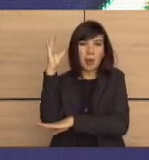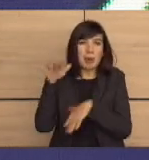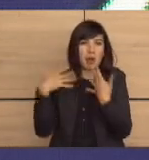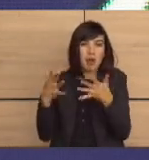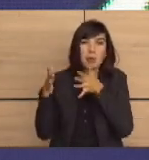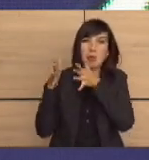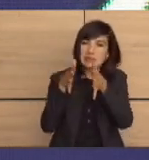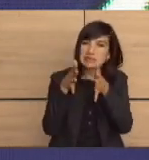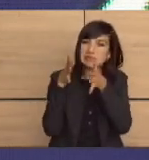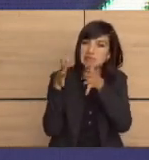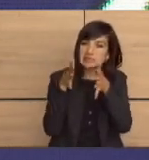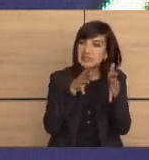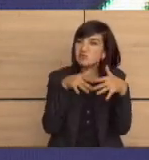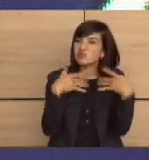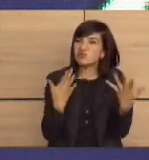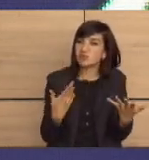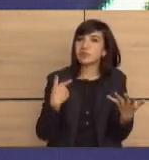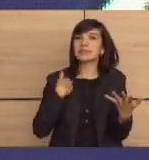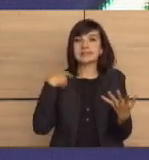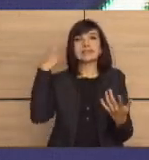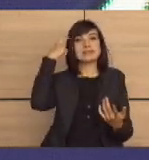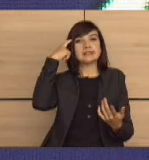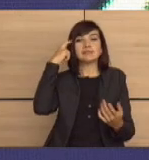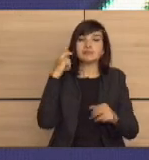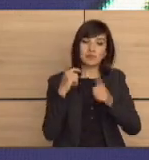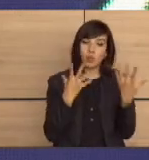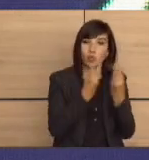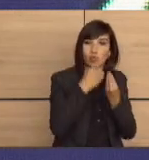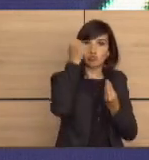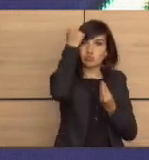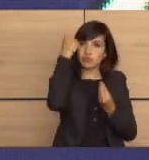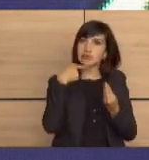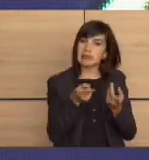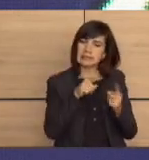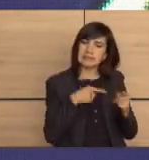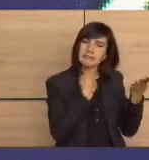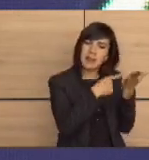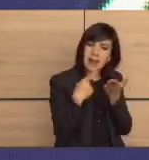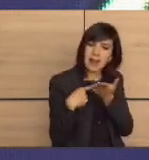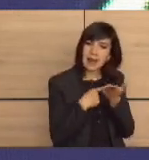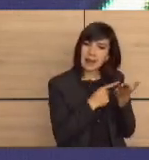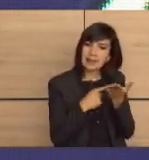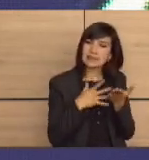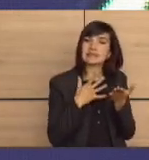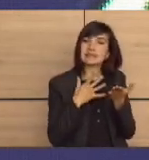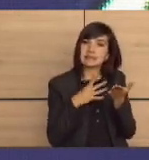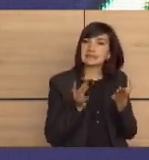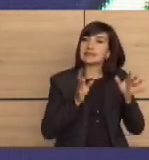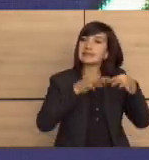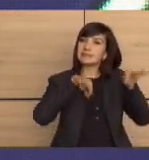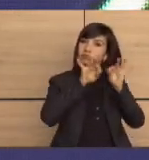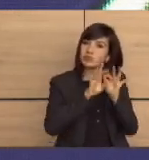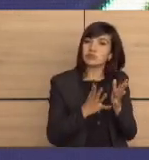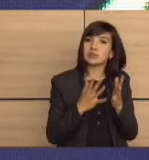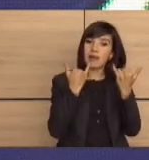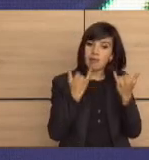yo considero, y el equipo de docentes con el que trabajo y con el que he tenido la oportunidad de conversar, que es importante que esta